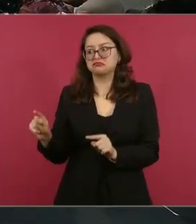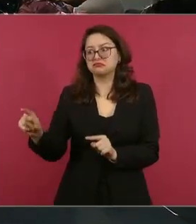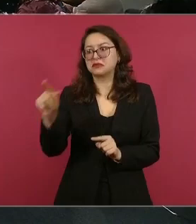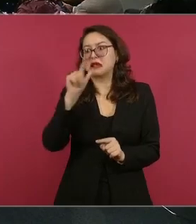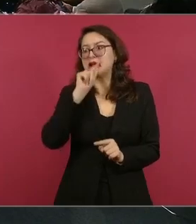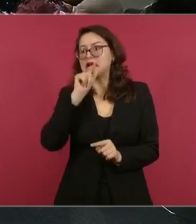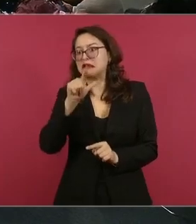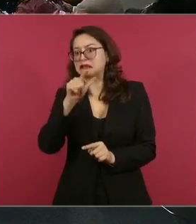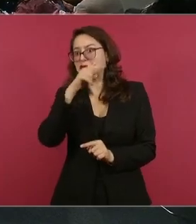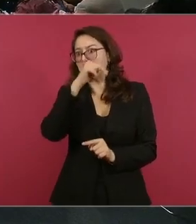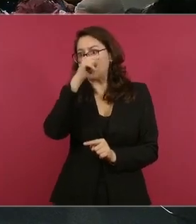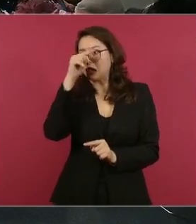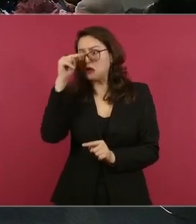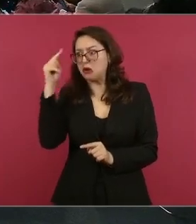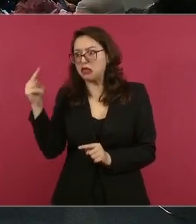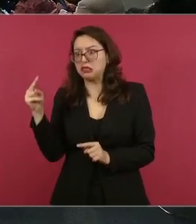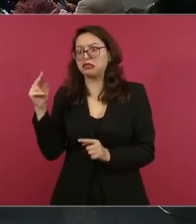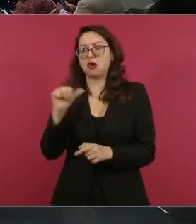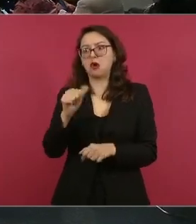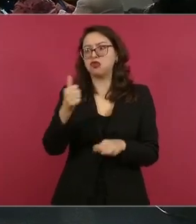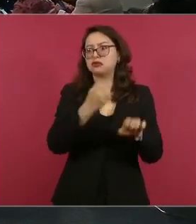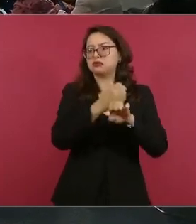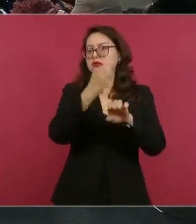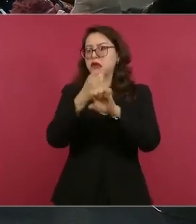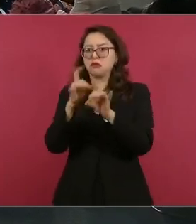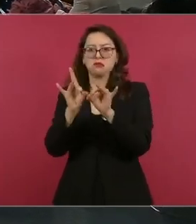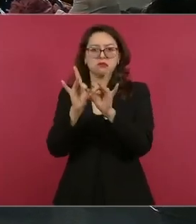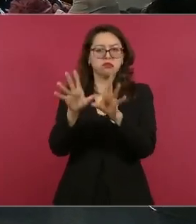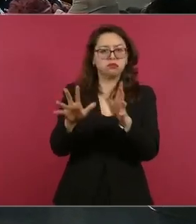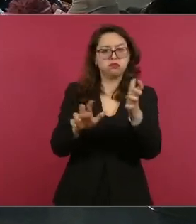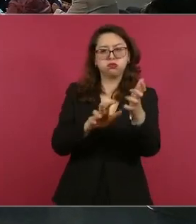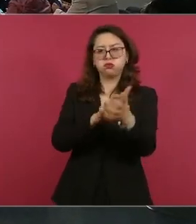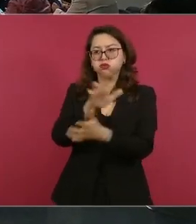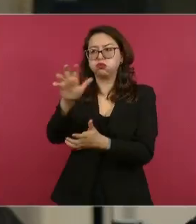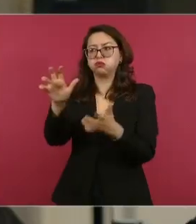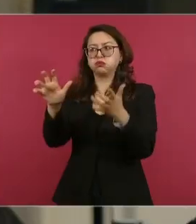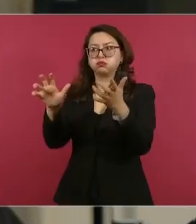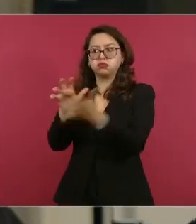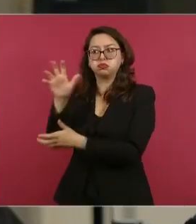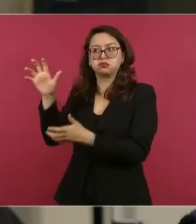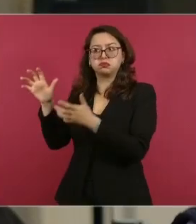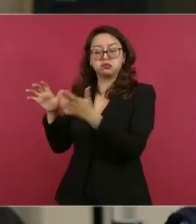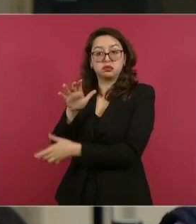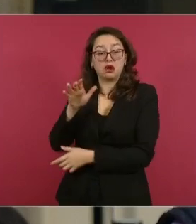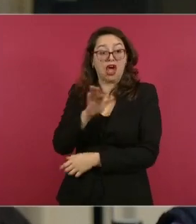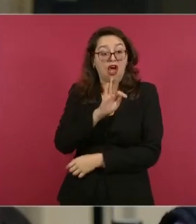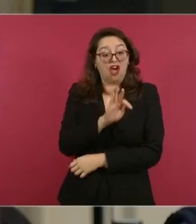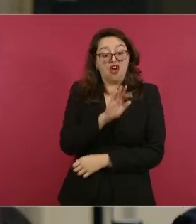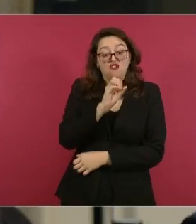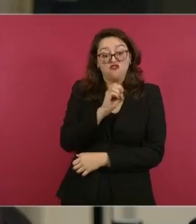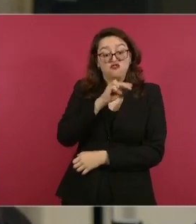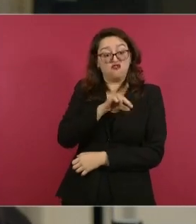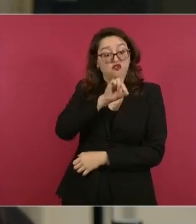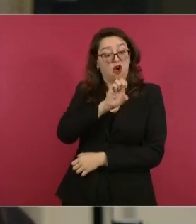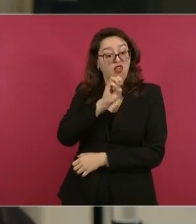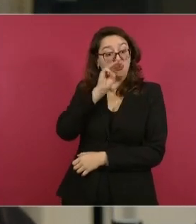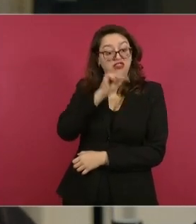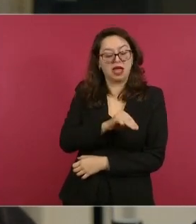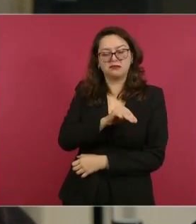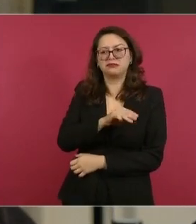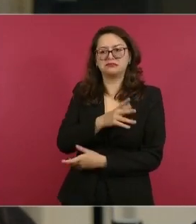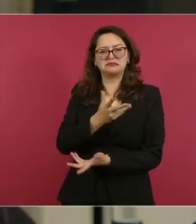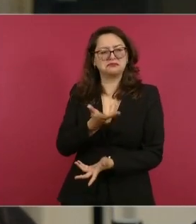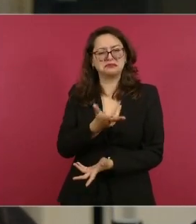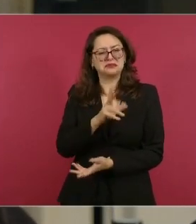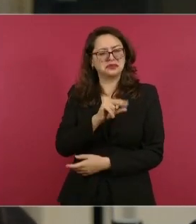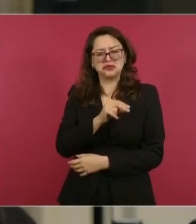Jalisco, en Nayarit, en diferentes entidades. Incluso se atendió sin Fonden a las personas damnificadas por los sismos del 17. No